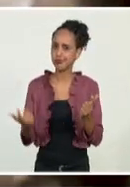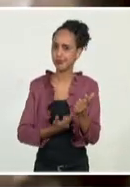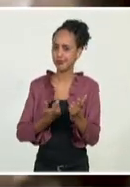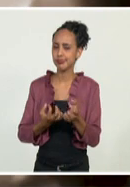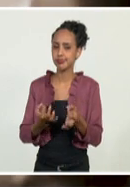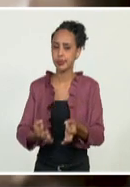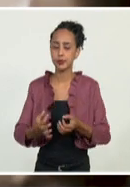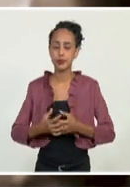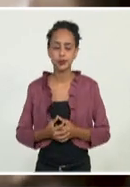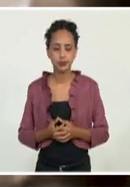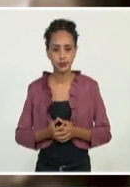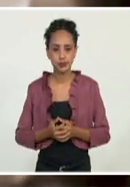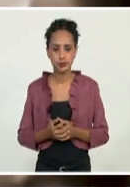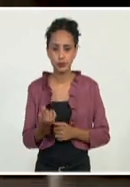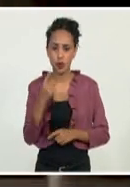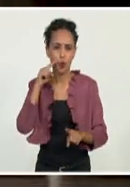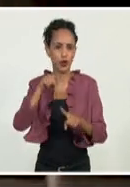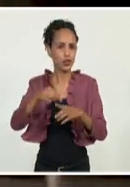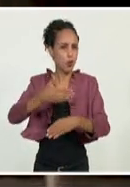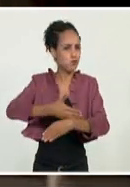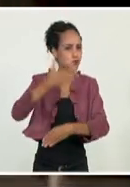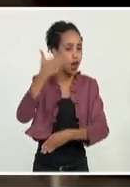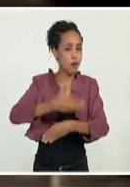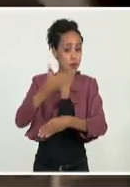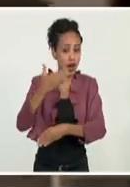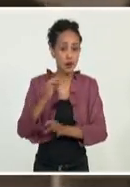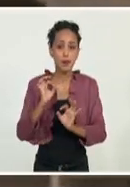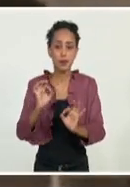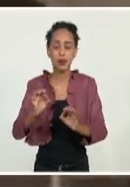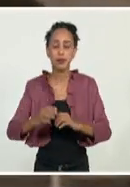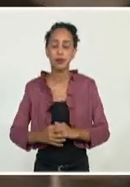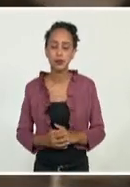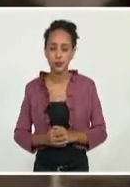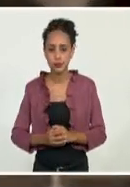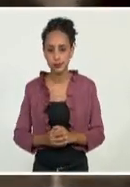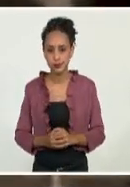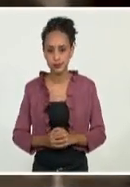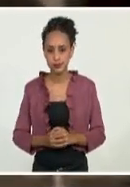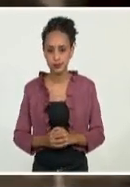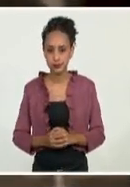para derrotar el bloqueo, para derrotar la hostilidad